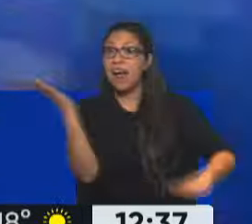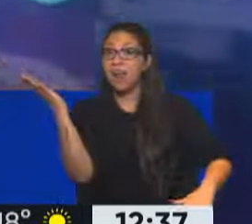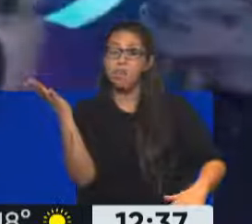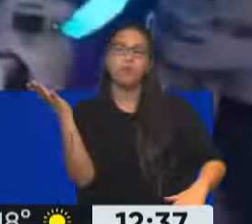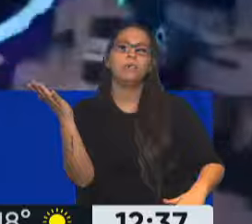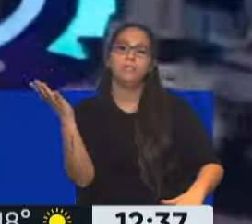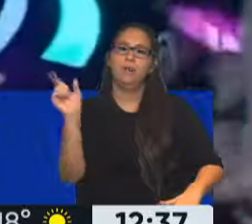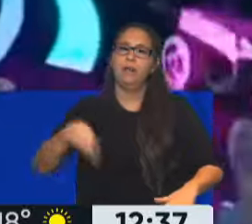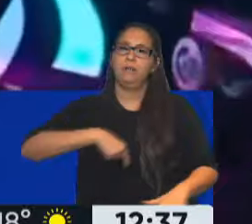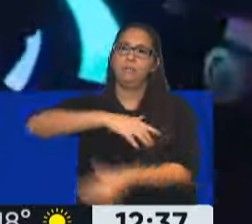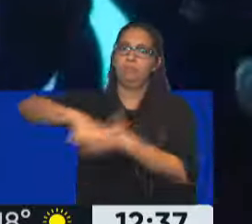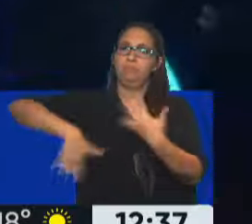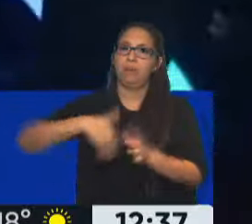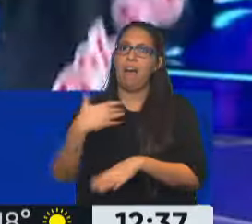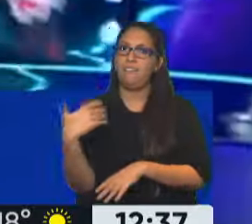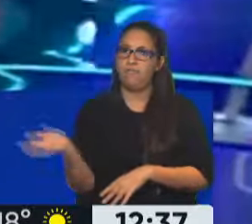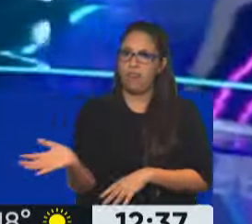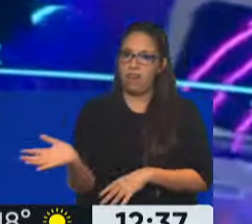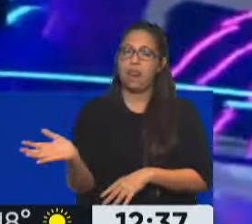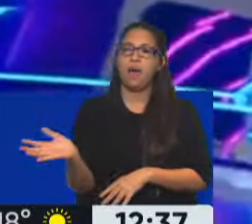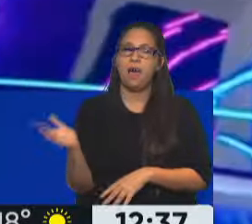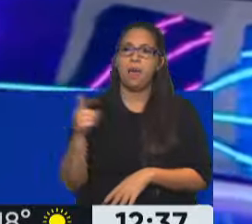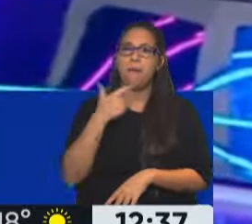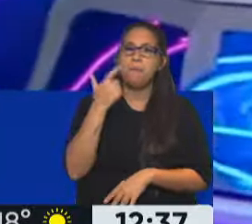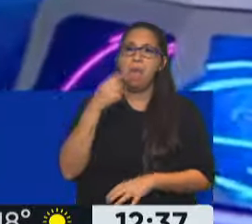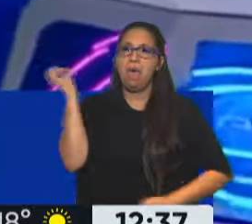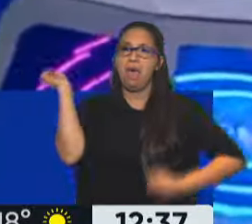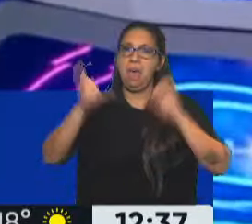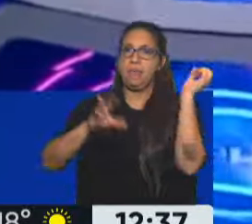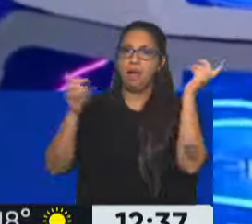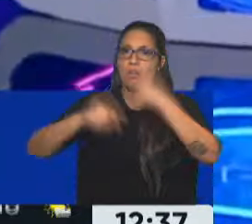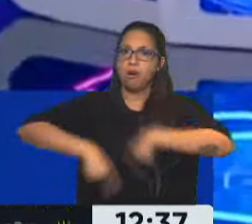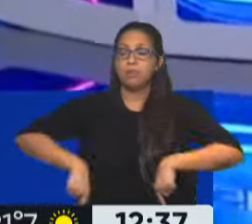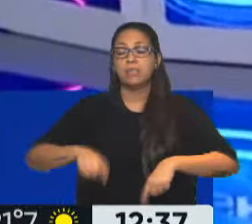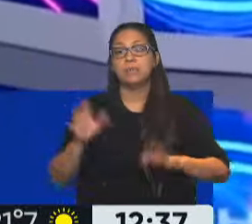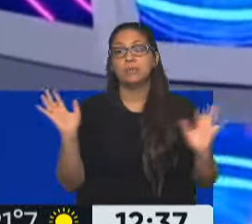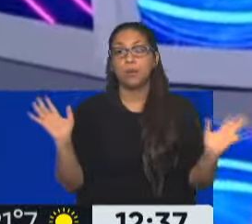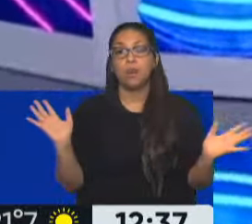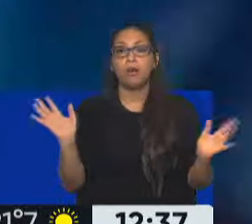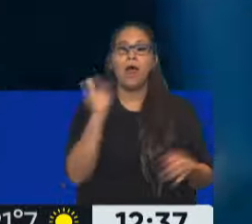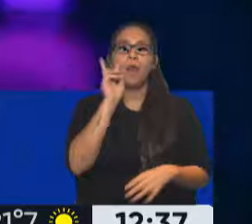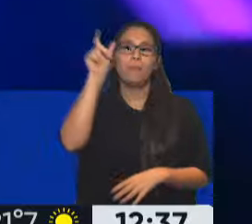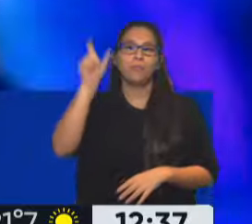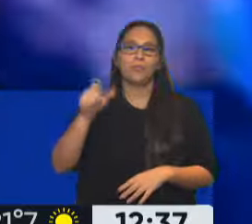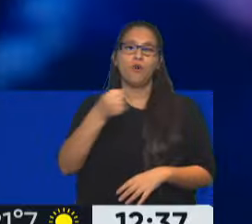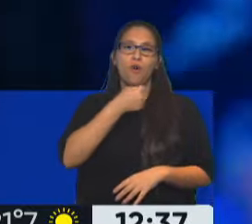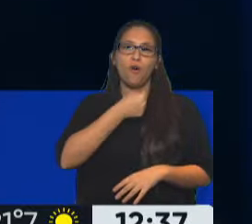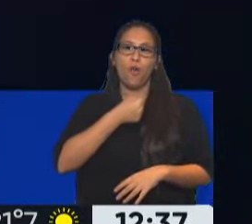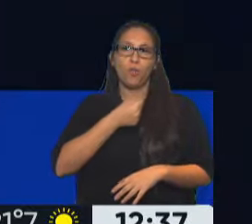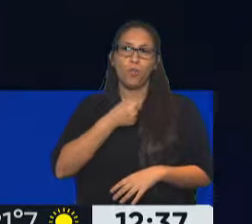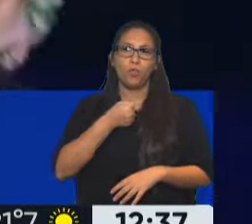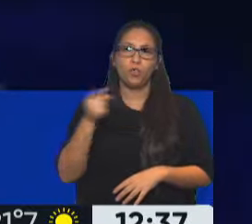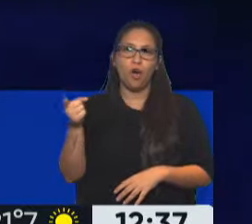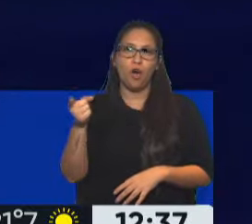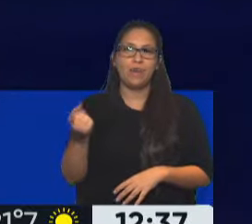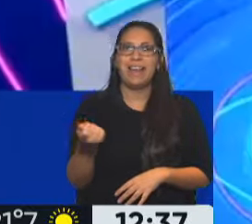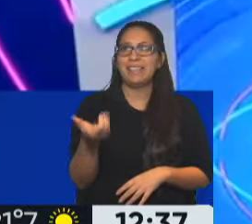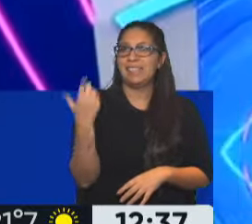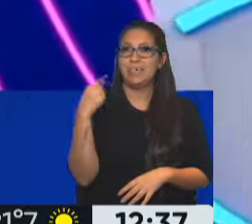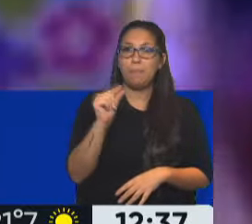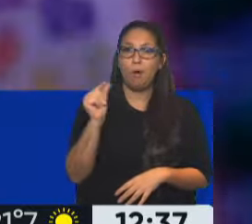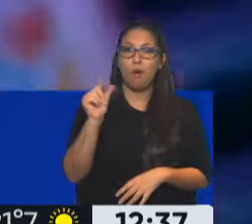algunos incidentes afuera, algunos piedrazos, gente que, bueno, como vemos, ahí lo vemos al conductor, el reciente Martín Fierro